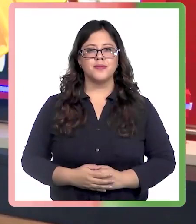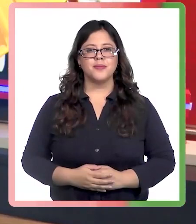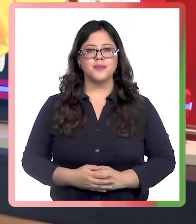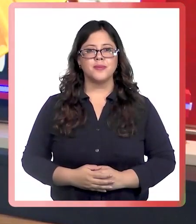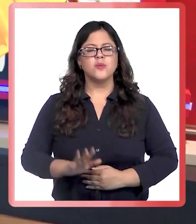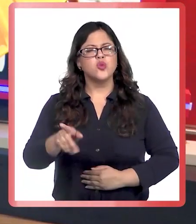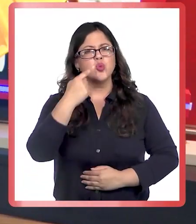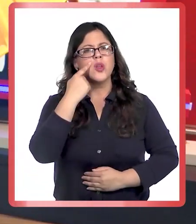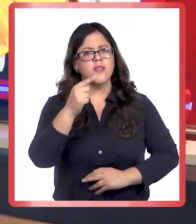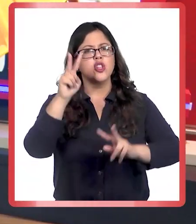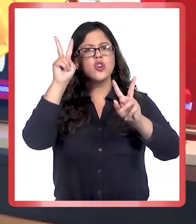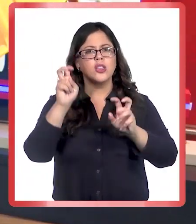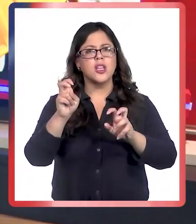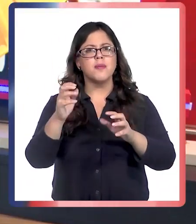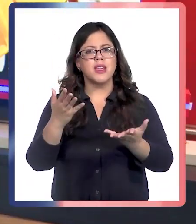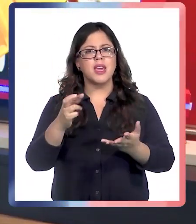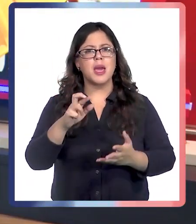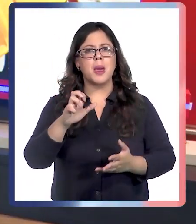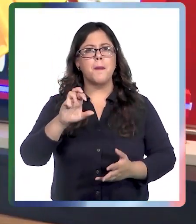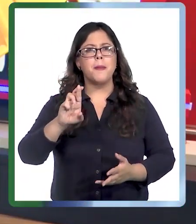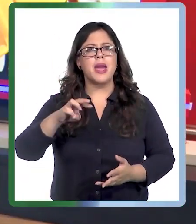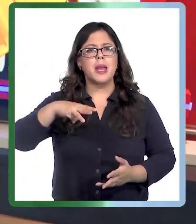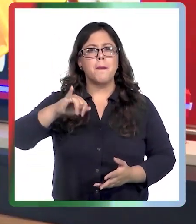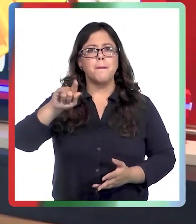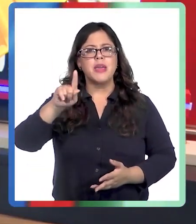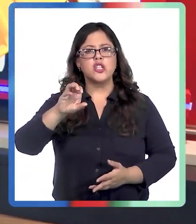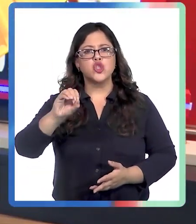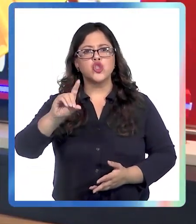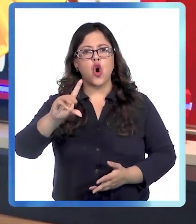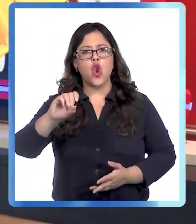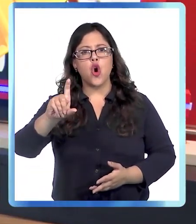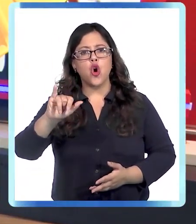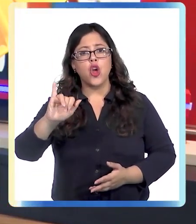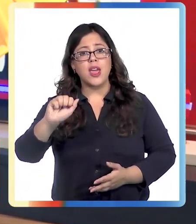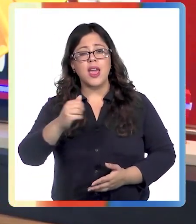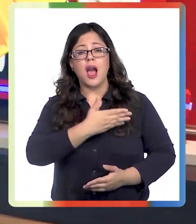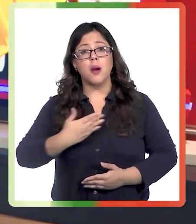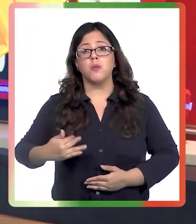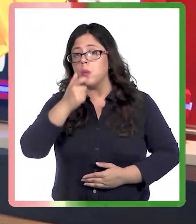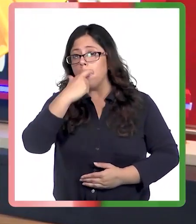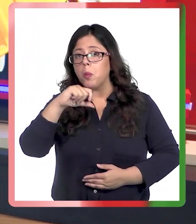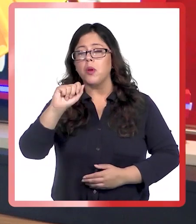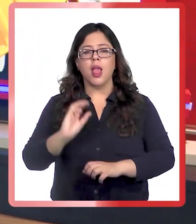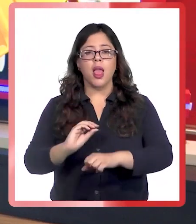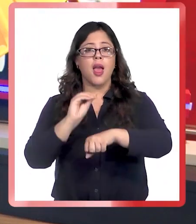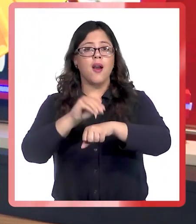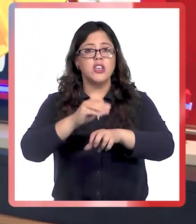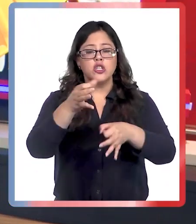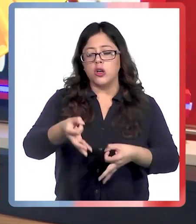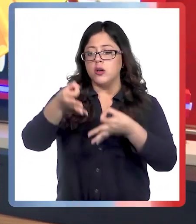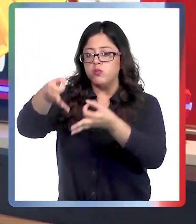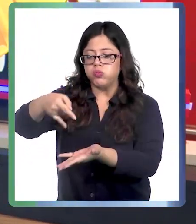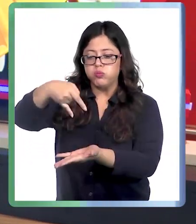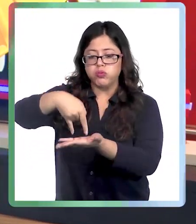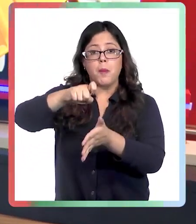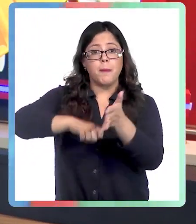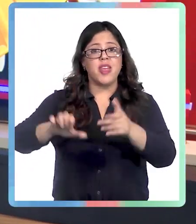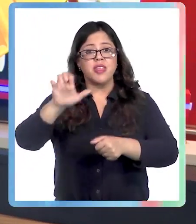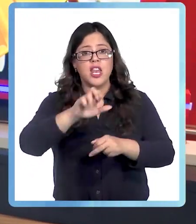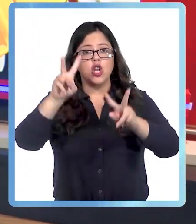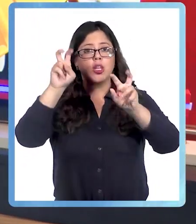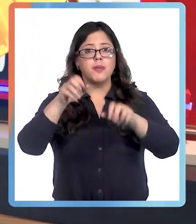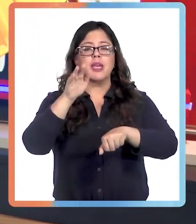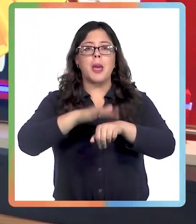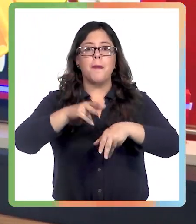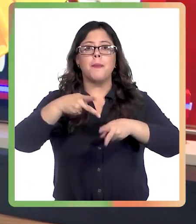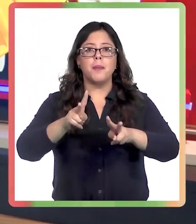¿Ha escuchado hablar de la permisología? El presidente Gabriel Boric anunció que en enero va a enviar un proyecto al Congreso para agilizar la tramitación de los